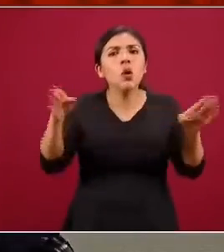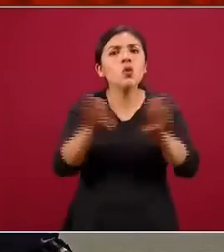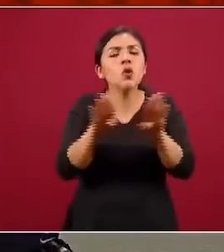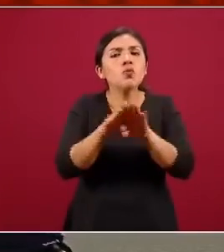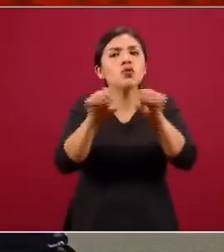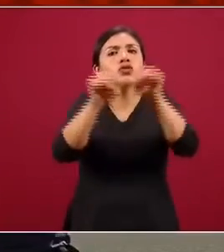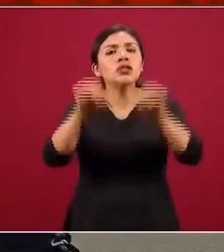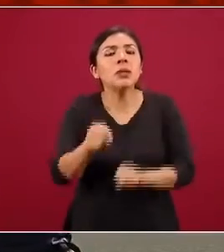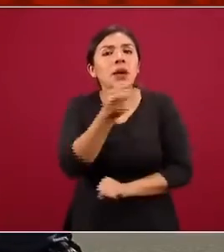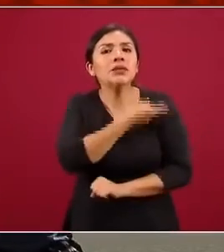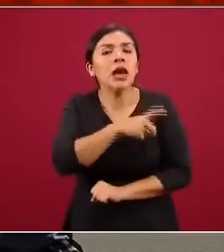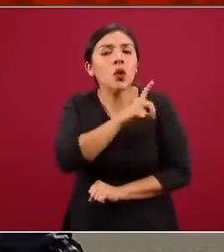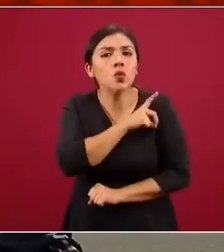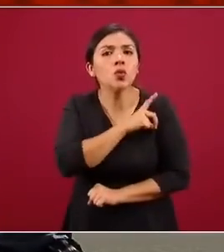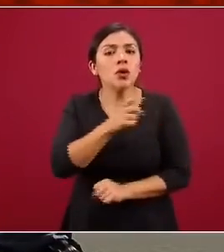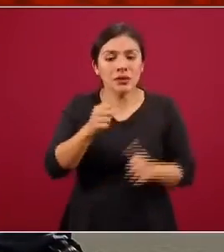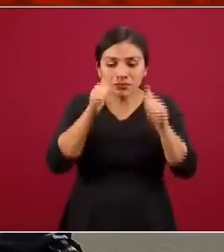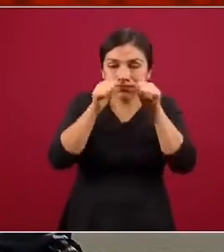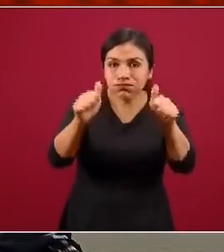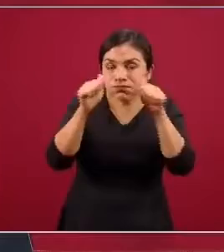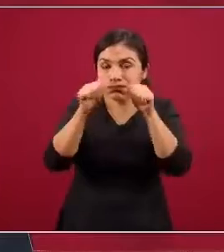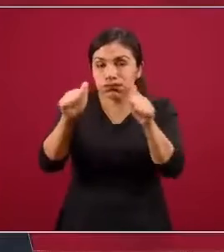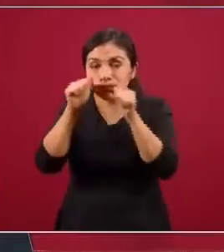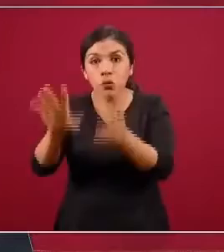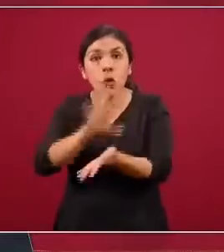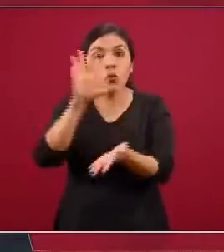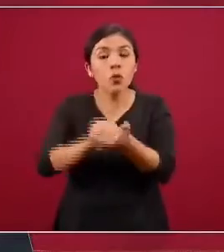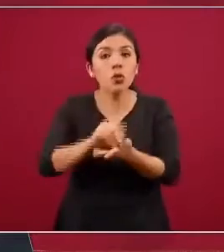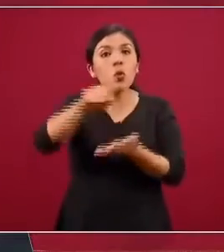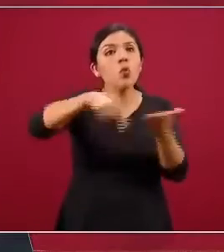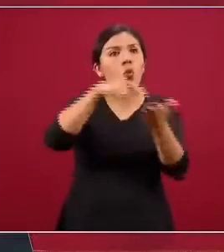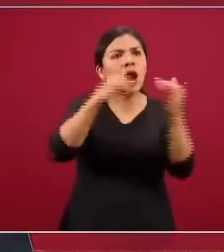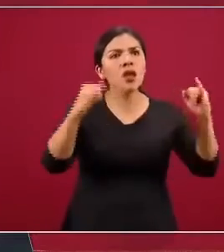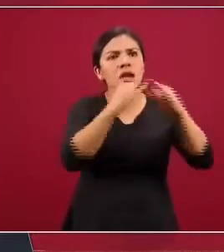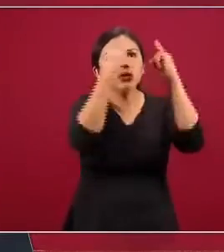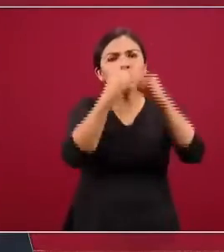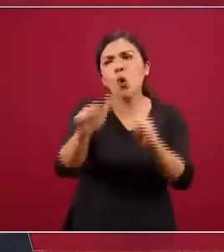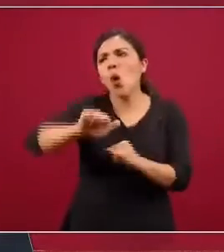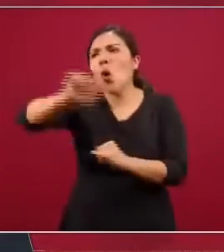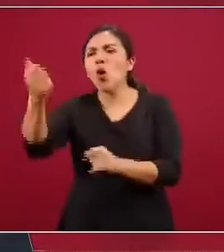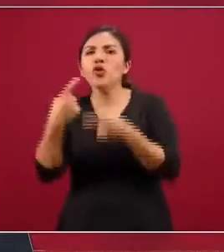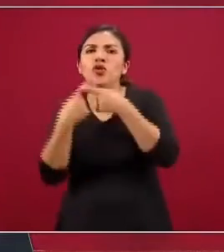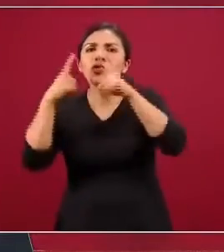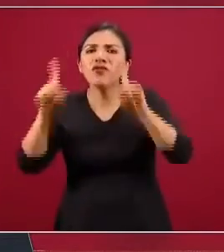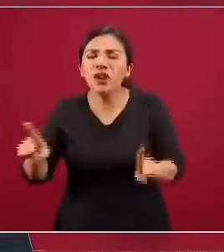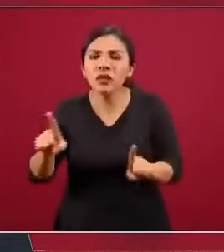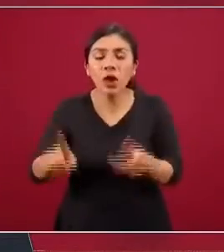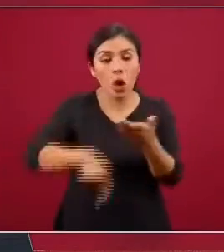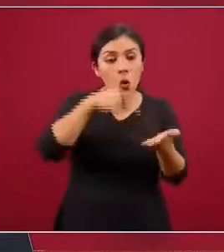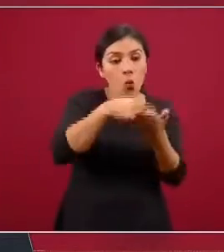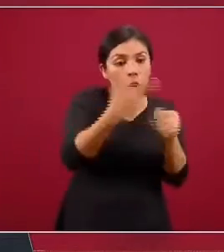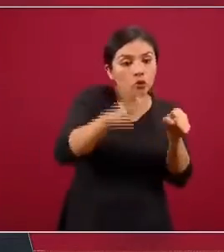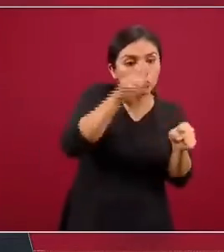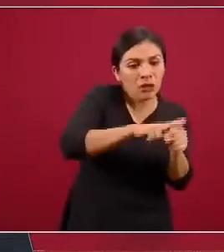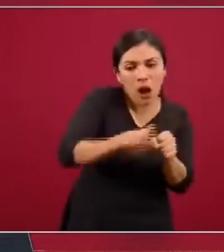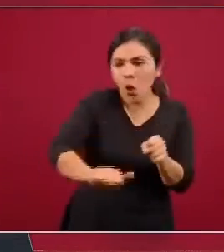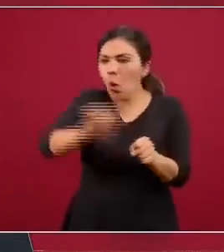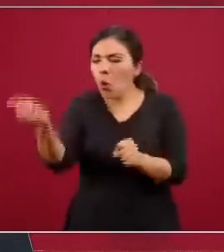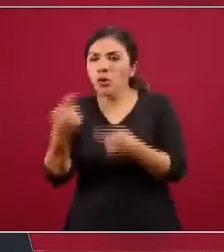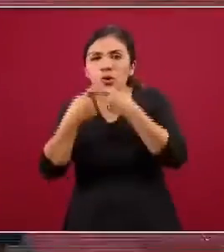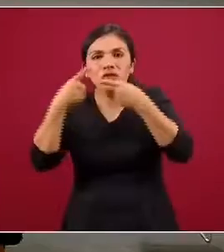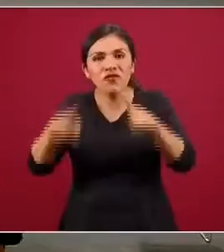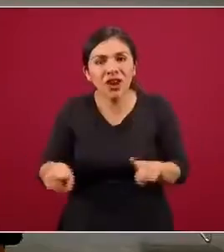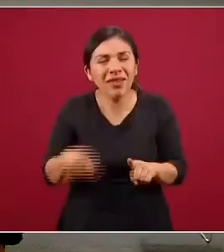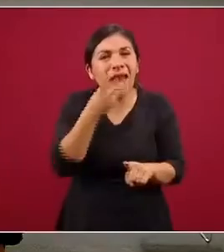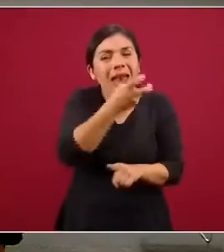los sistemas de salud y los servicios de salud, una institución respecto a la otra, una unidad hospitalaria respecto a las